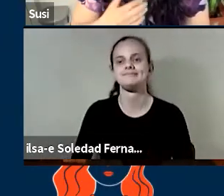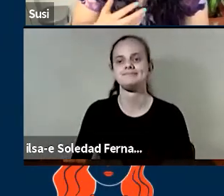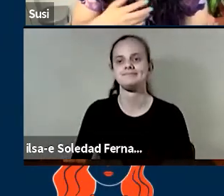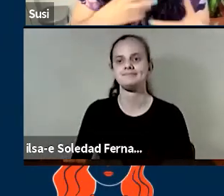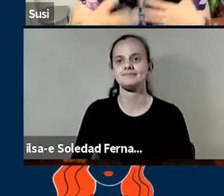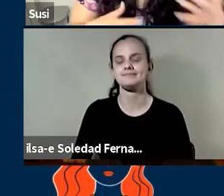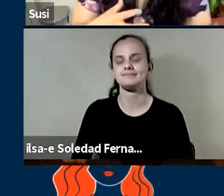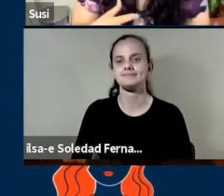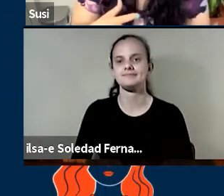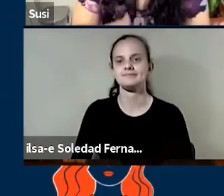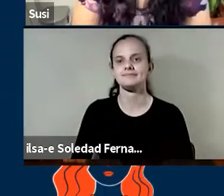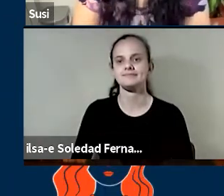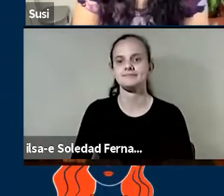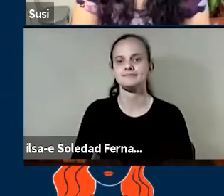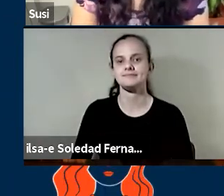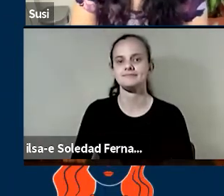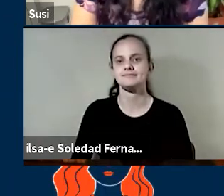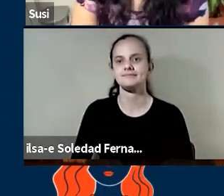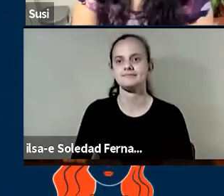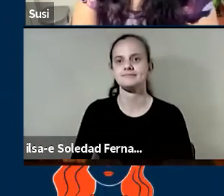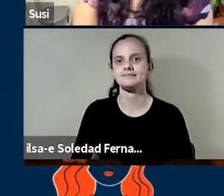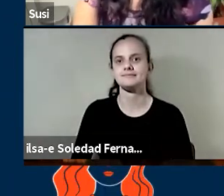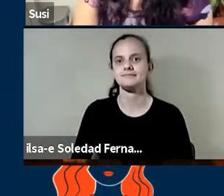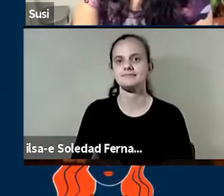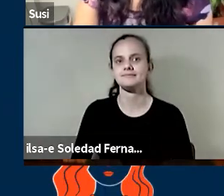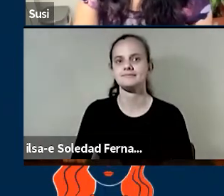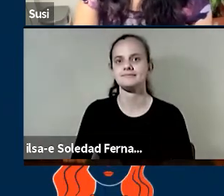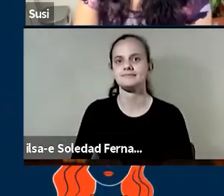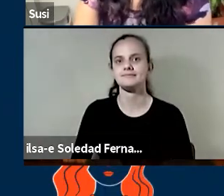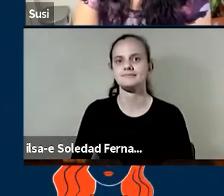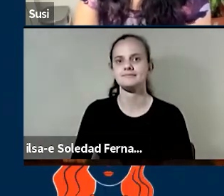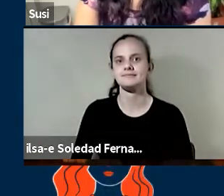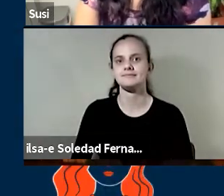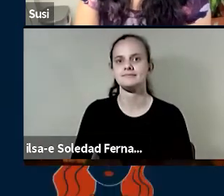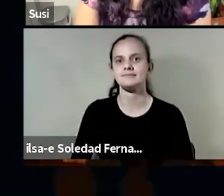pueda justamente hacer uso de estas funcionalidades.